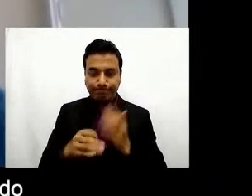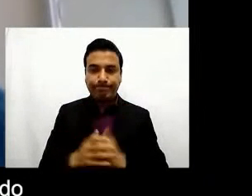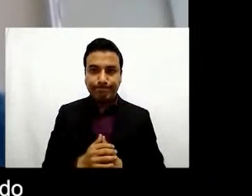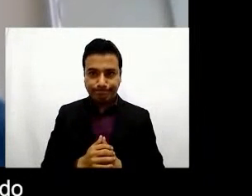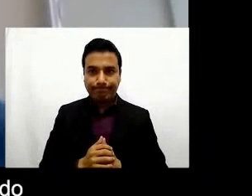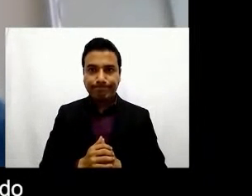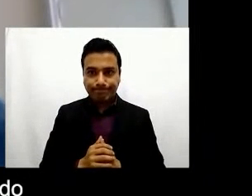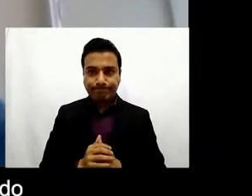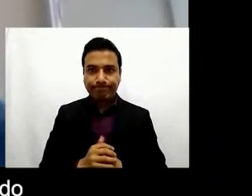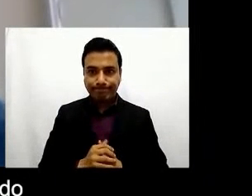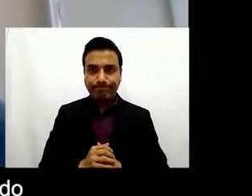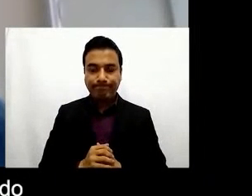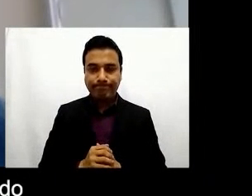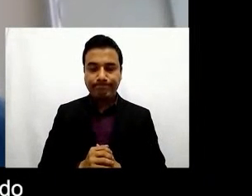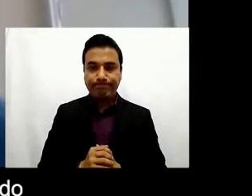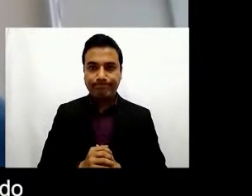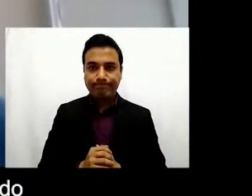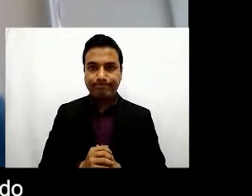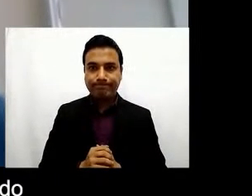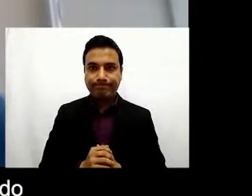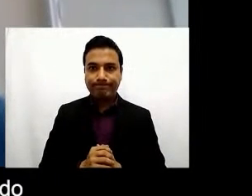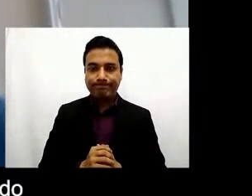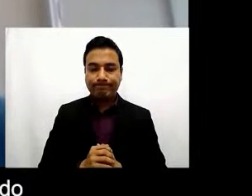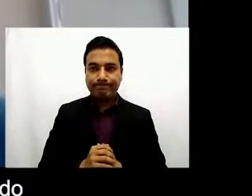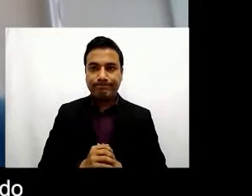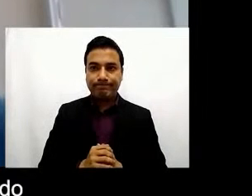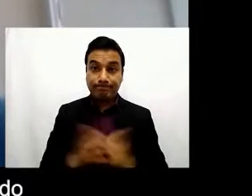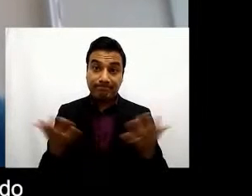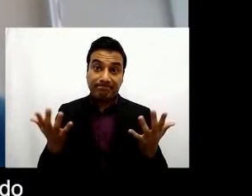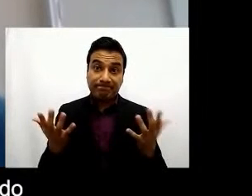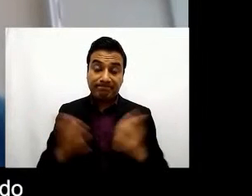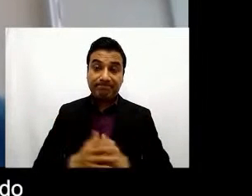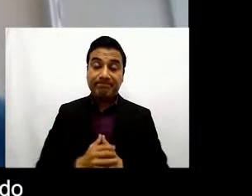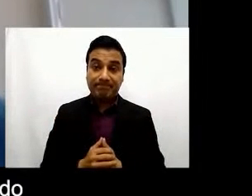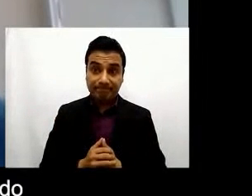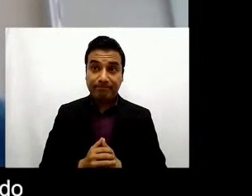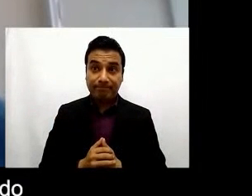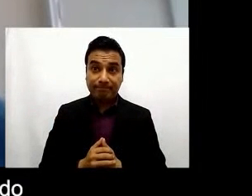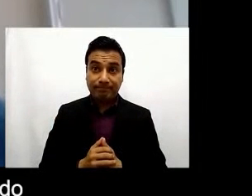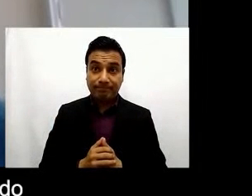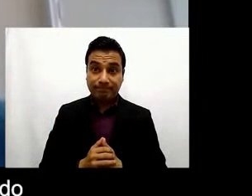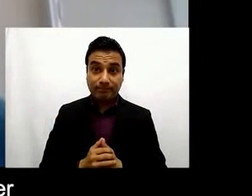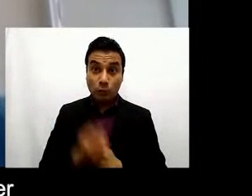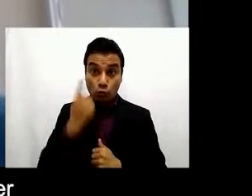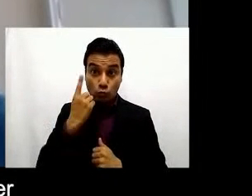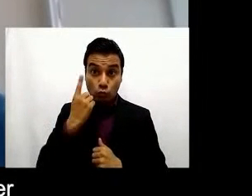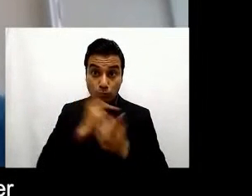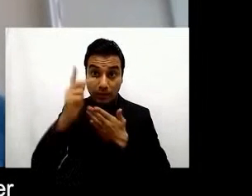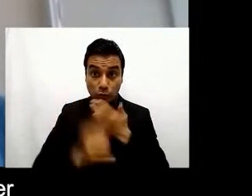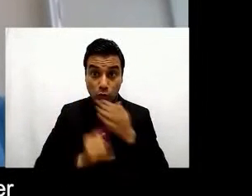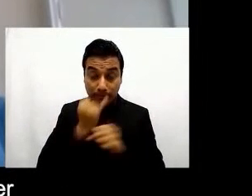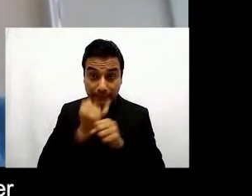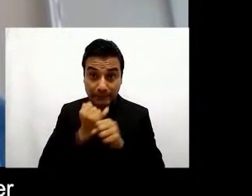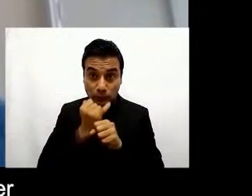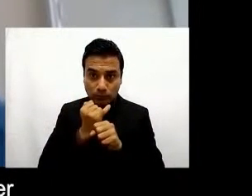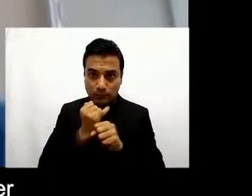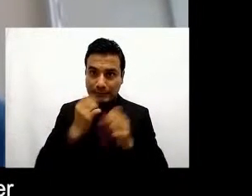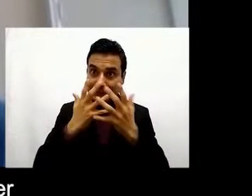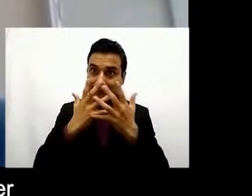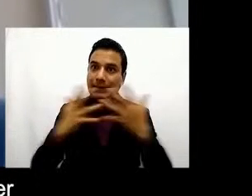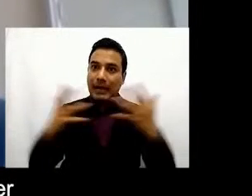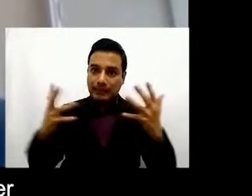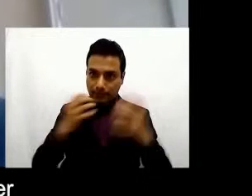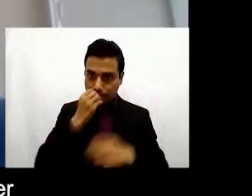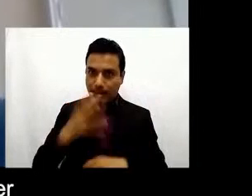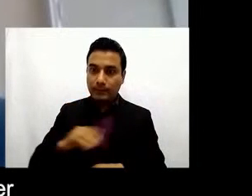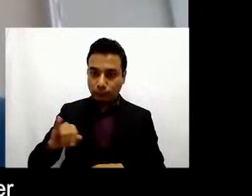presentado y proyectado como tal, pues sería muy amplio y muy fascinante, diría yo. Hay